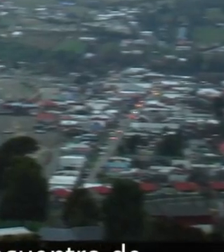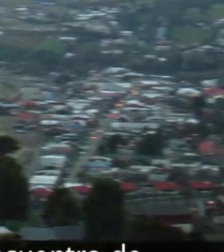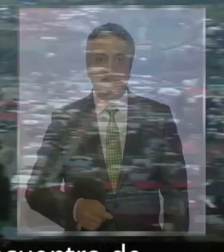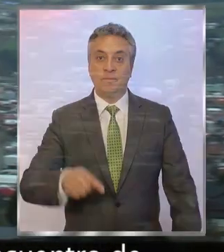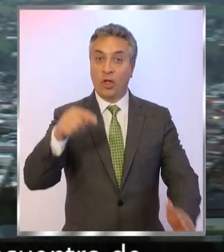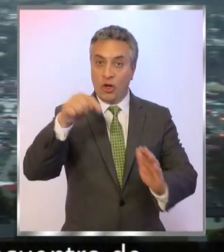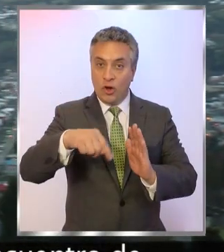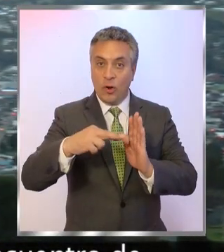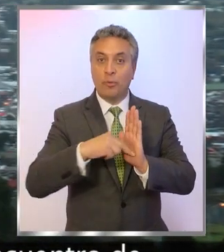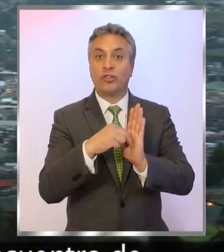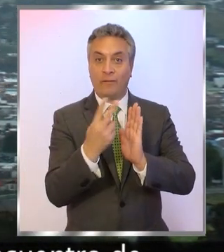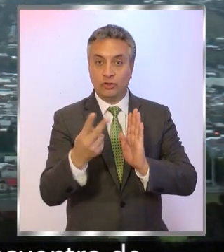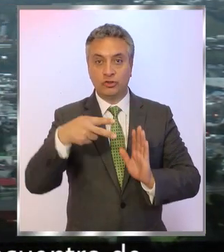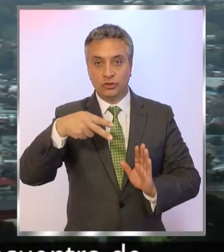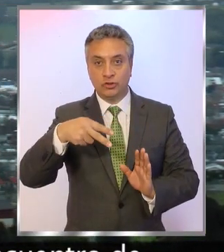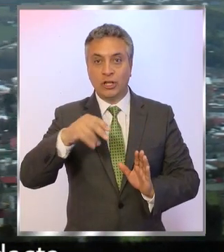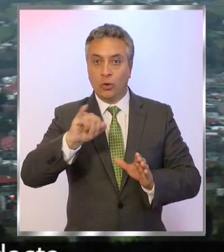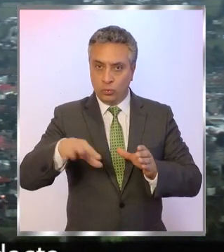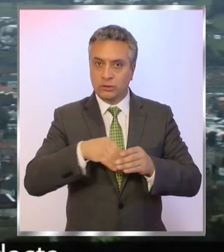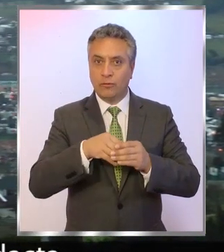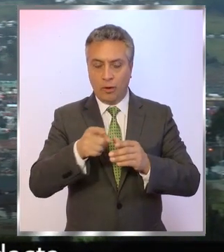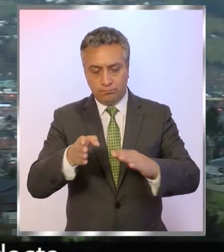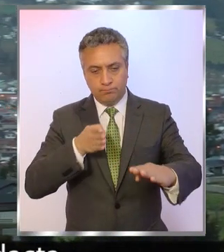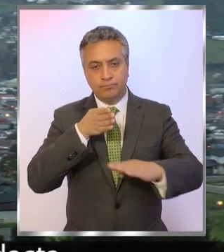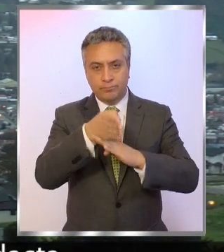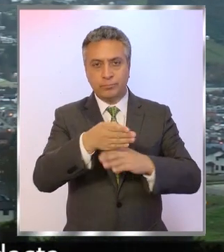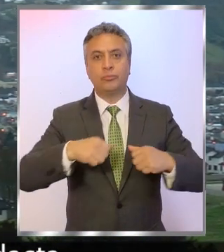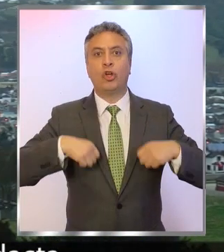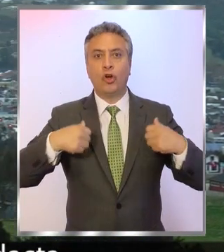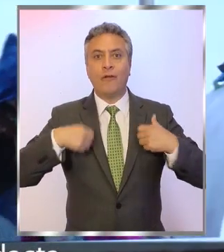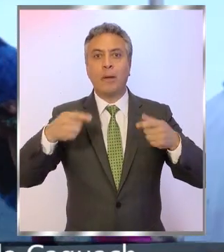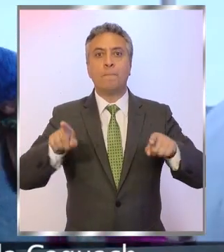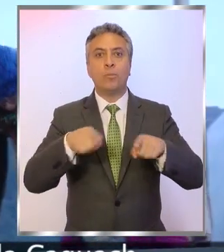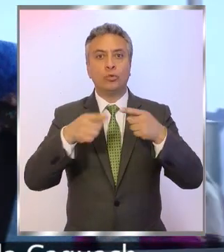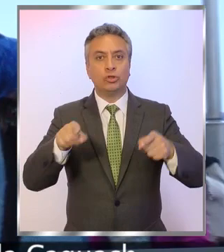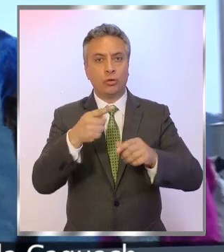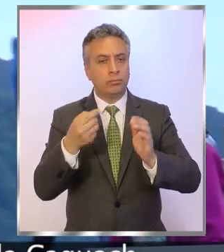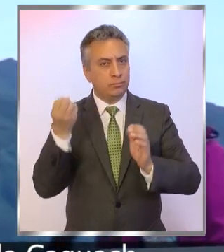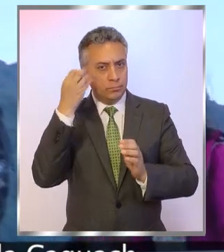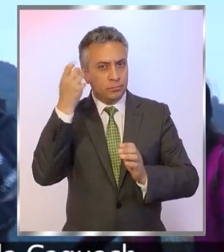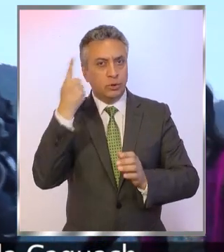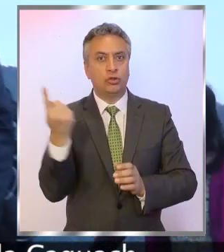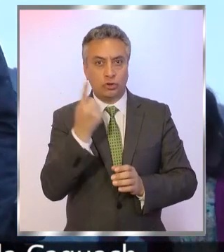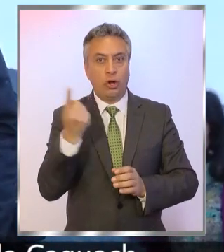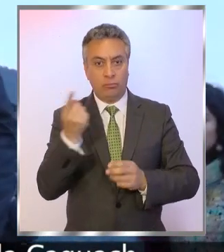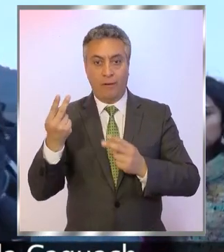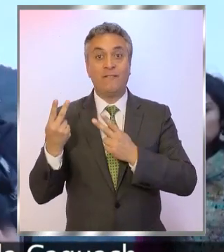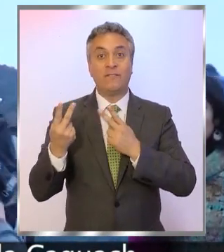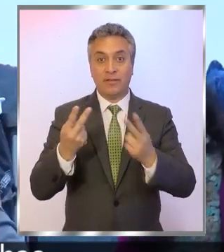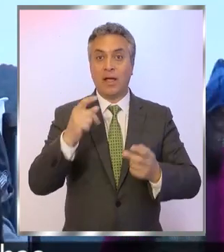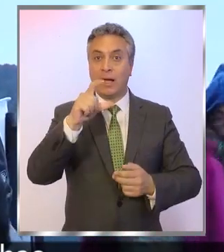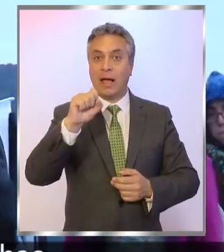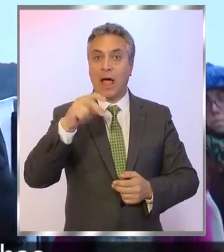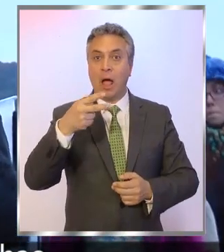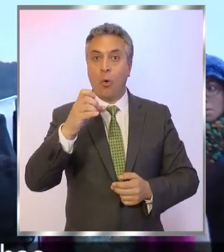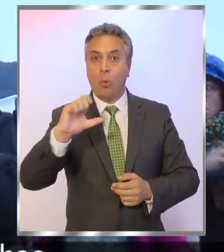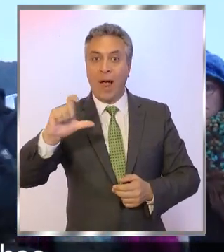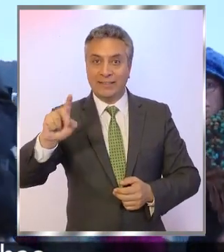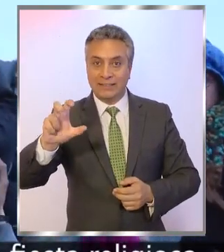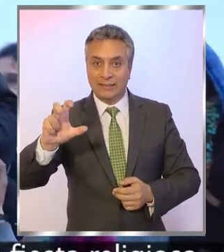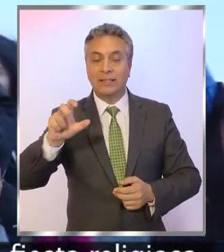Hoy portavoz inclusivo va al encuentro de un joven músico autodidacta que viene viajando desde la isla cahuache en la comuna de